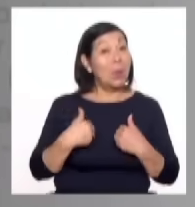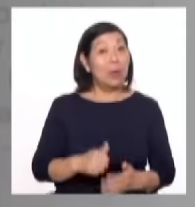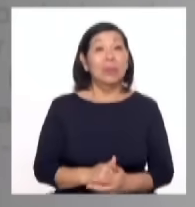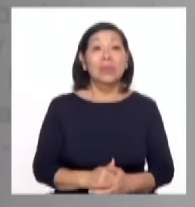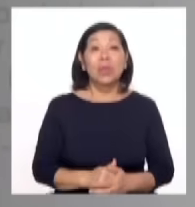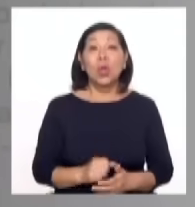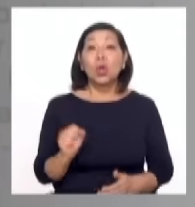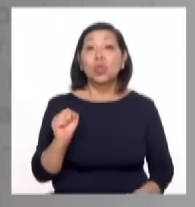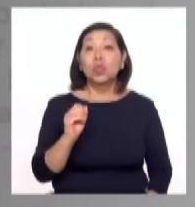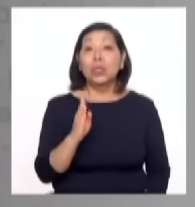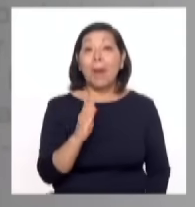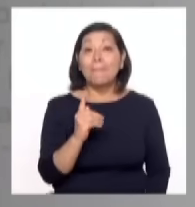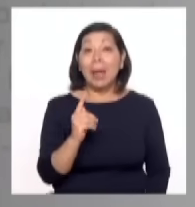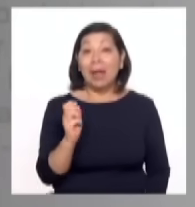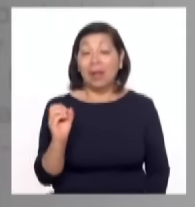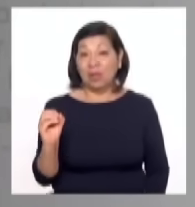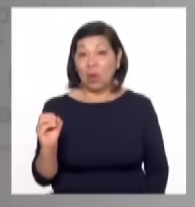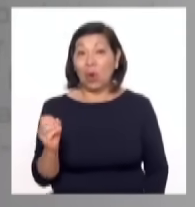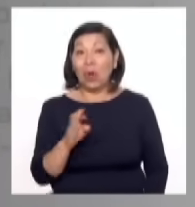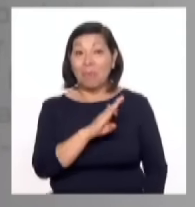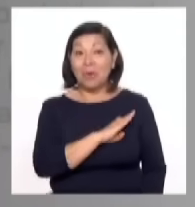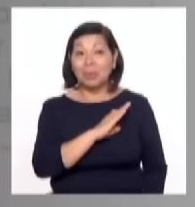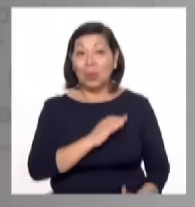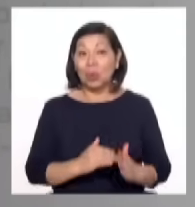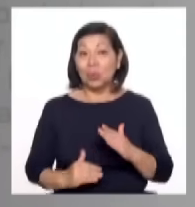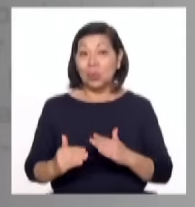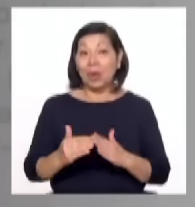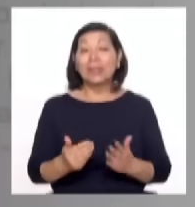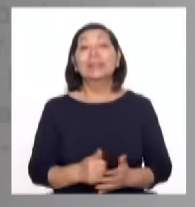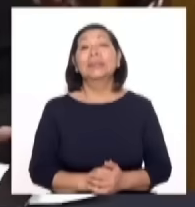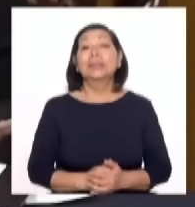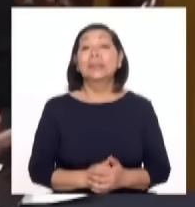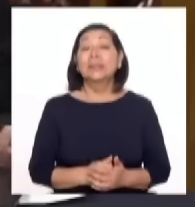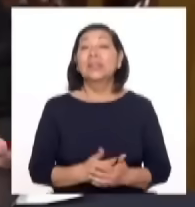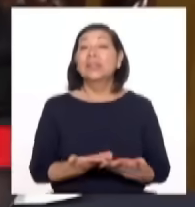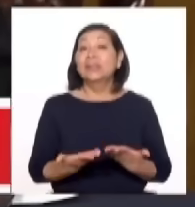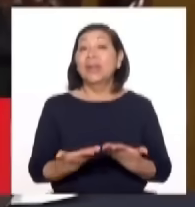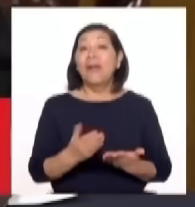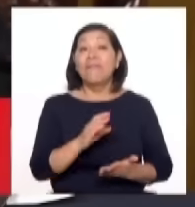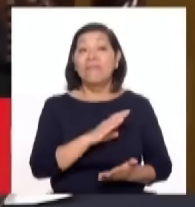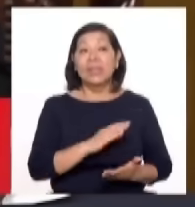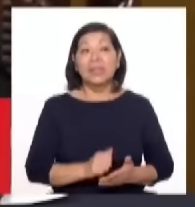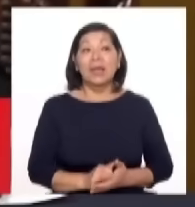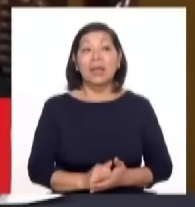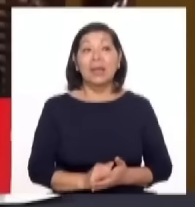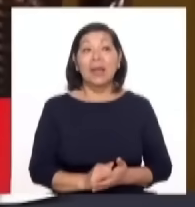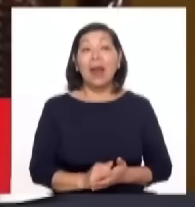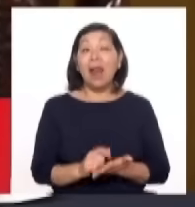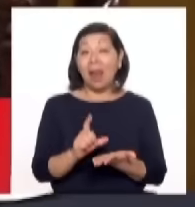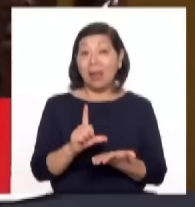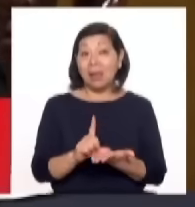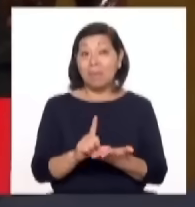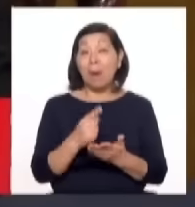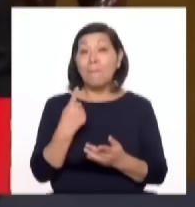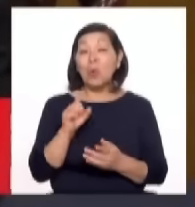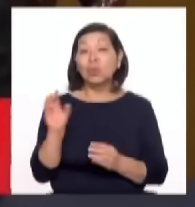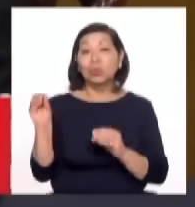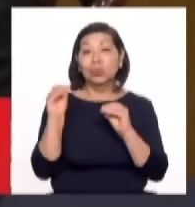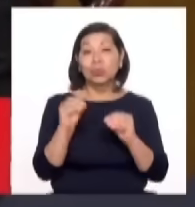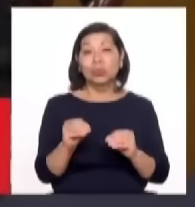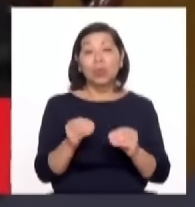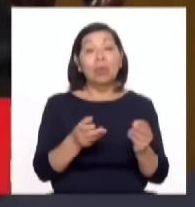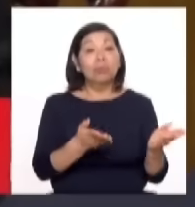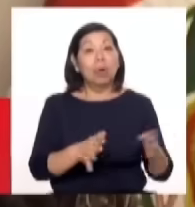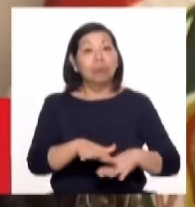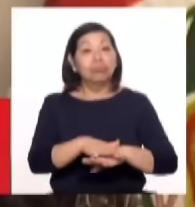Marita Sonia Barreto Rivera como fiscal superior provisional del Distrito Fiscal de Lima Centro y su designación